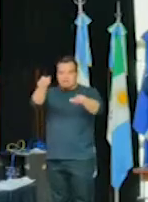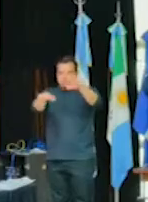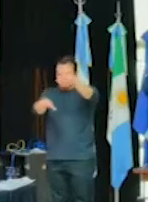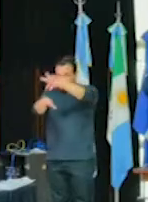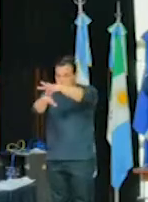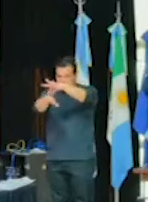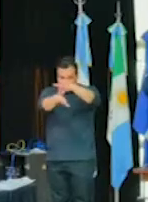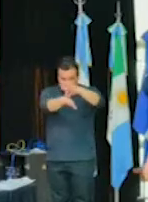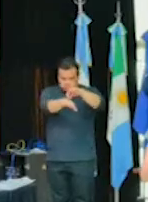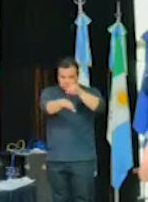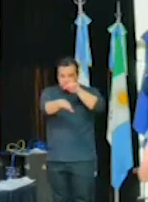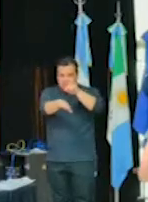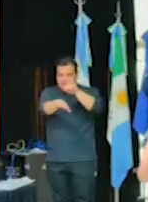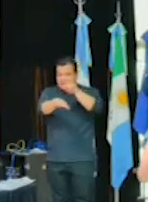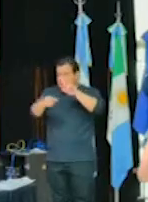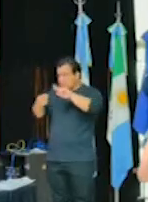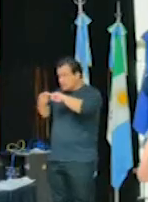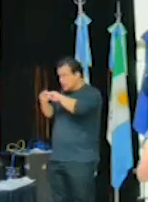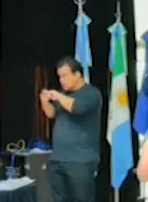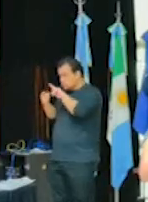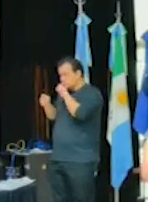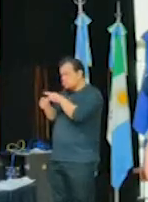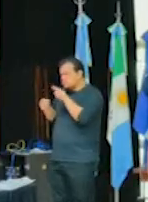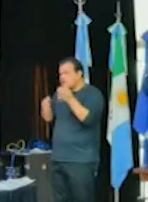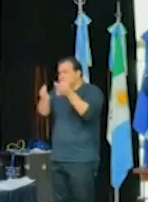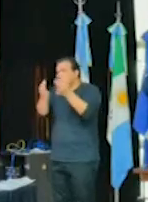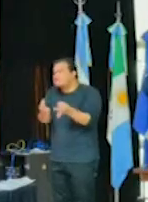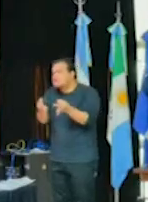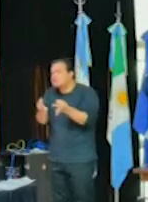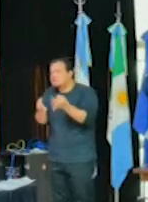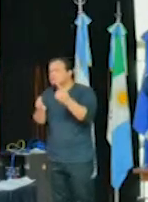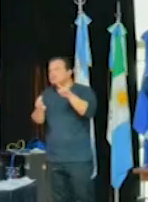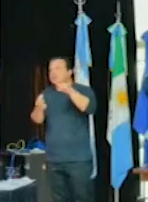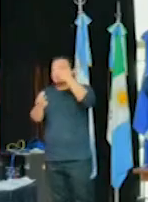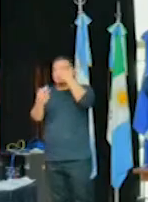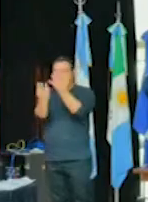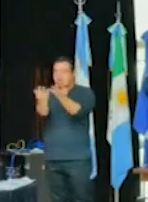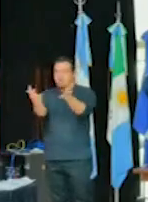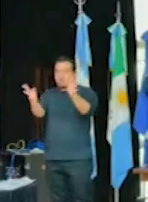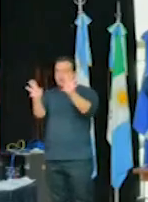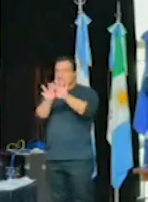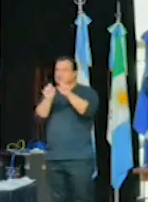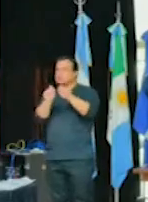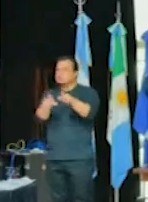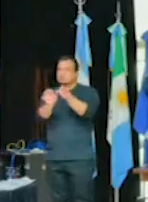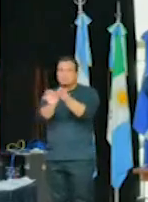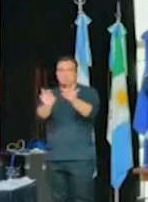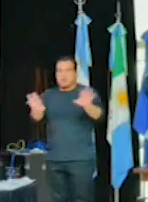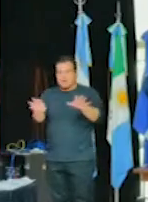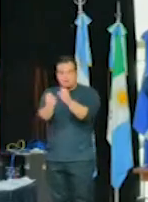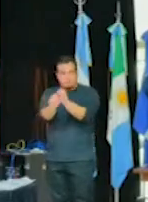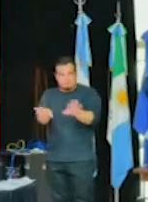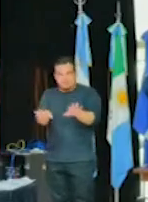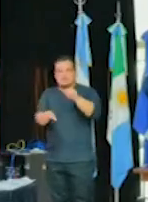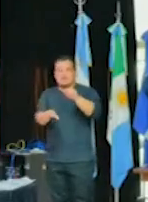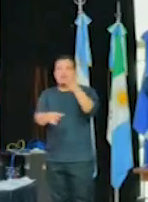en forma inhumana y lo colocamos en un lugar de todopoderoso y no le permitimos ni fallar, ni cansarse,